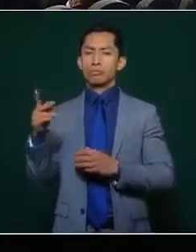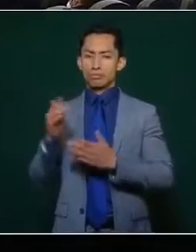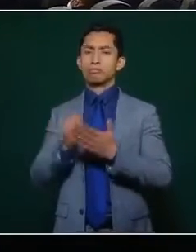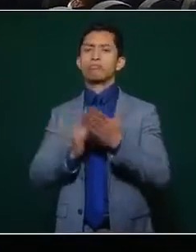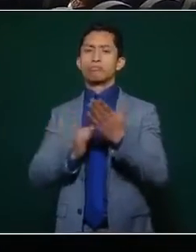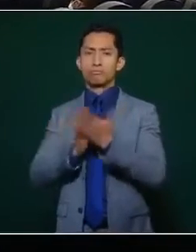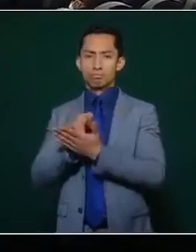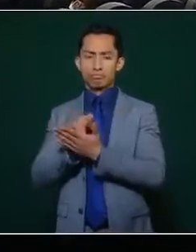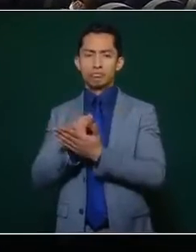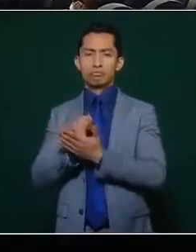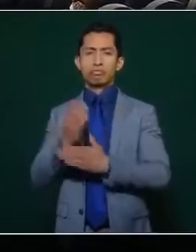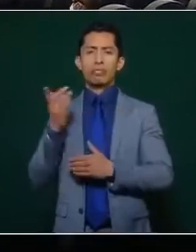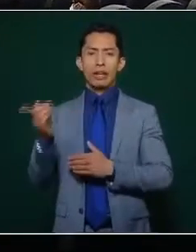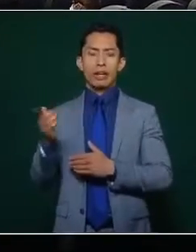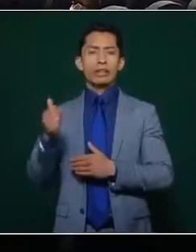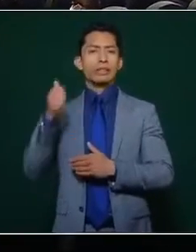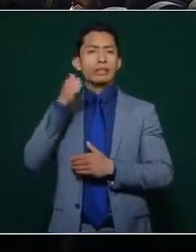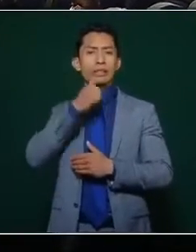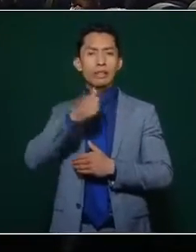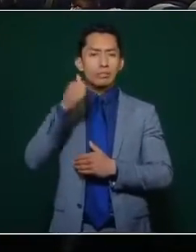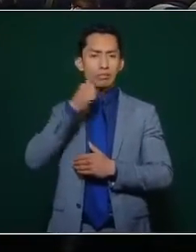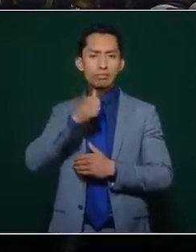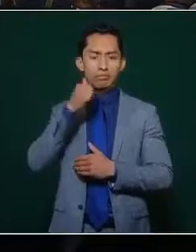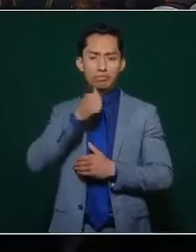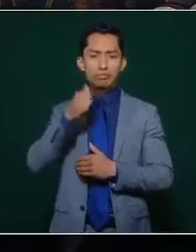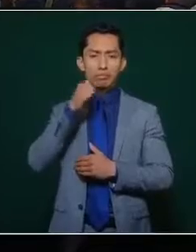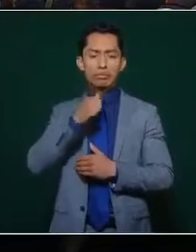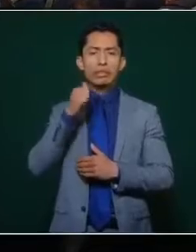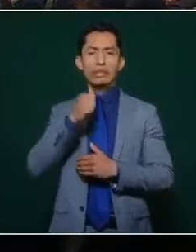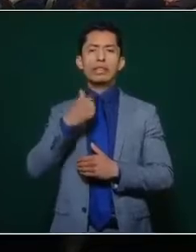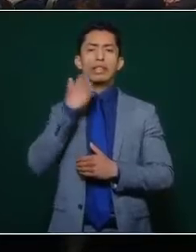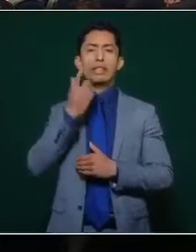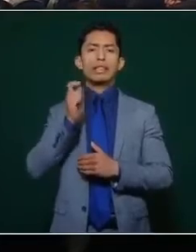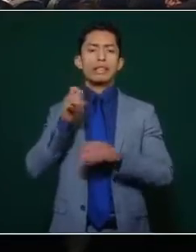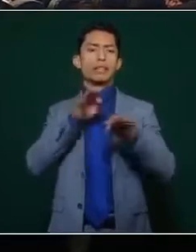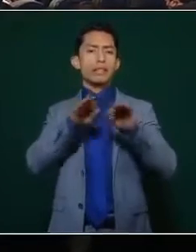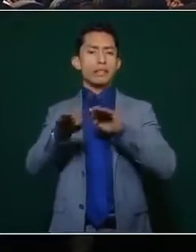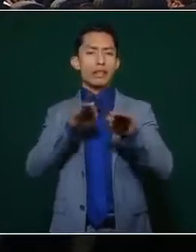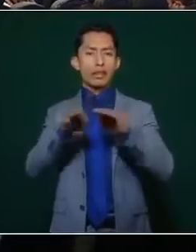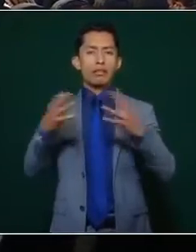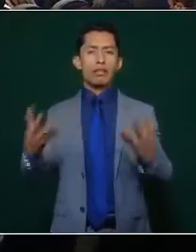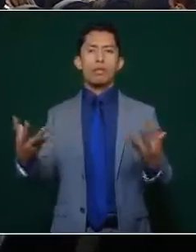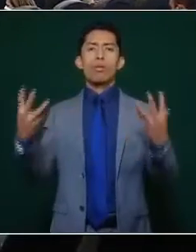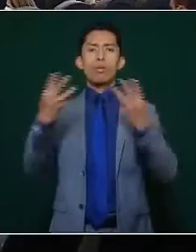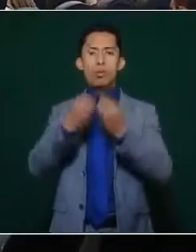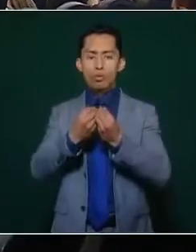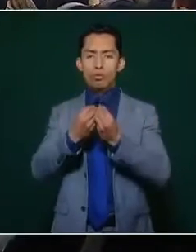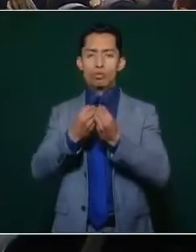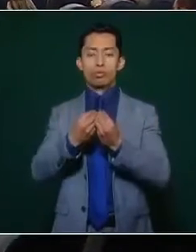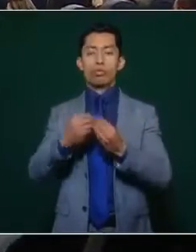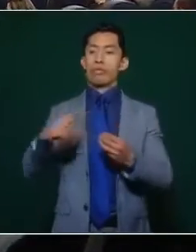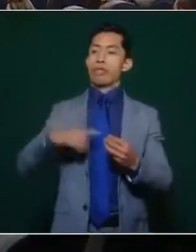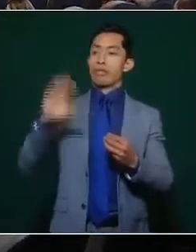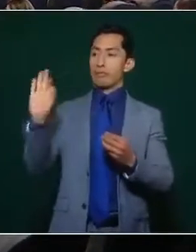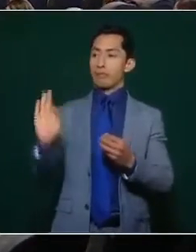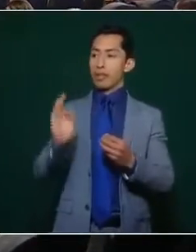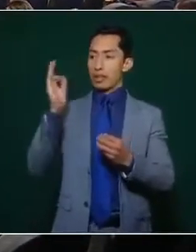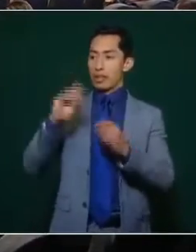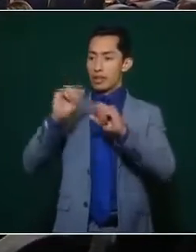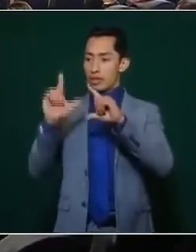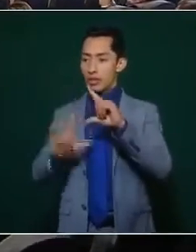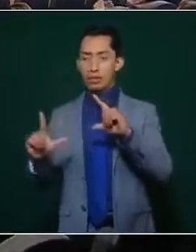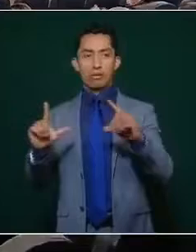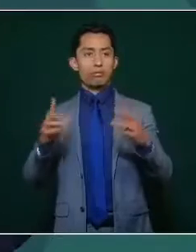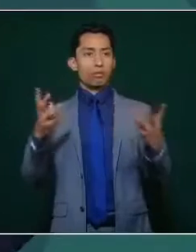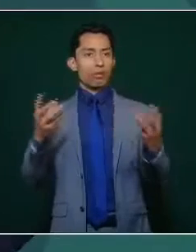de siempre de trabajar en forma coordinada con el gobierno federal.